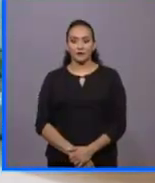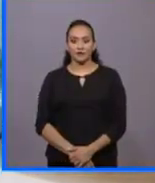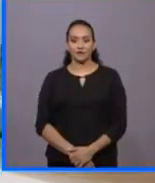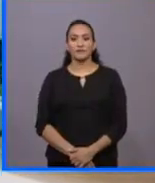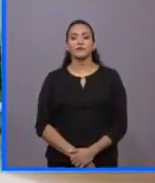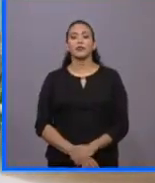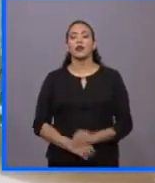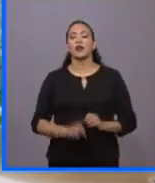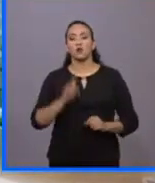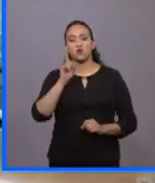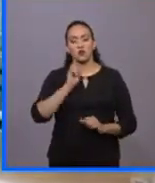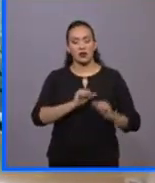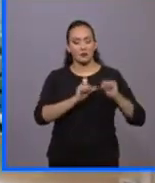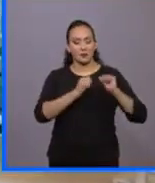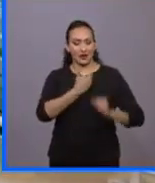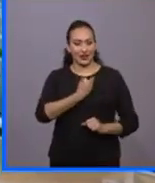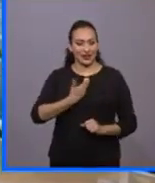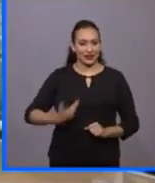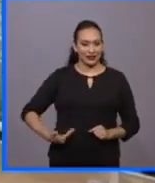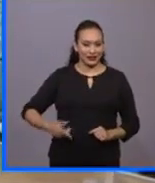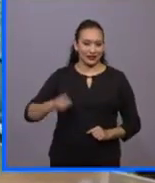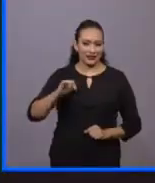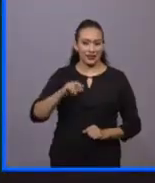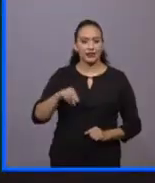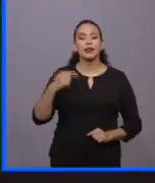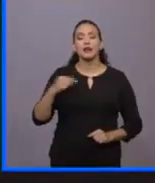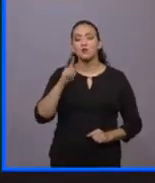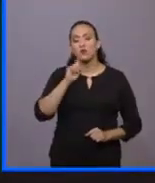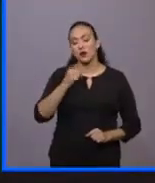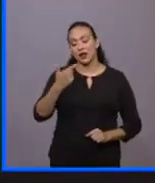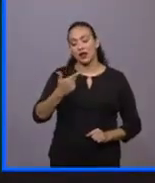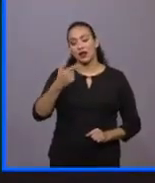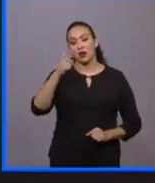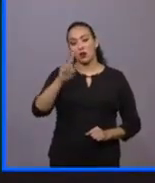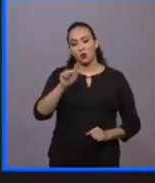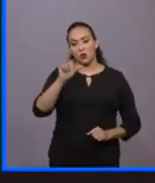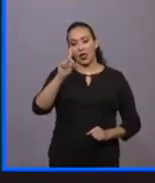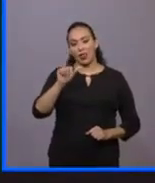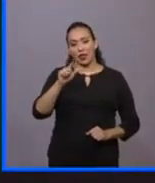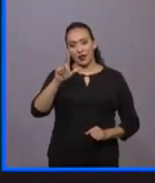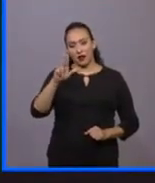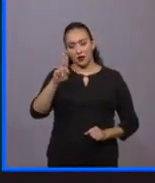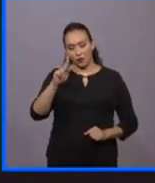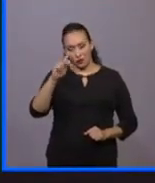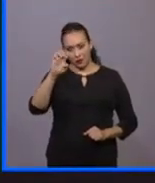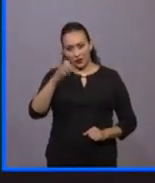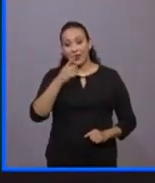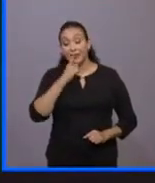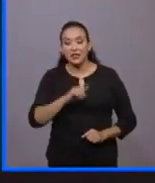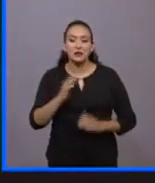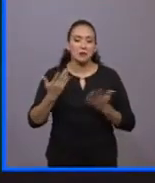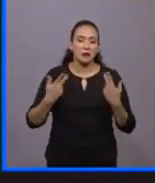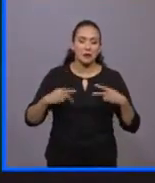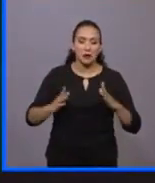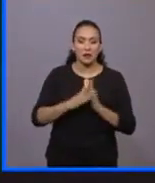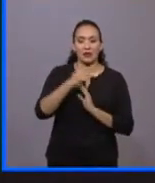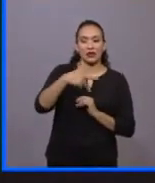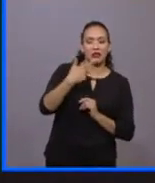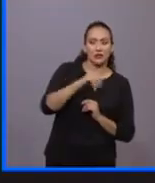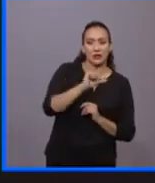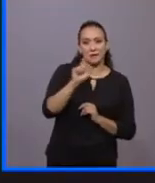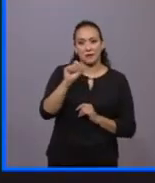Y la consejera presidenta del INE, Guadalupe Tadei, señaló que se espera una participación ciudadana de entre el 13